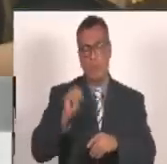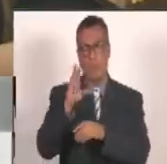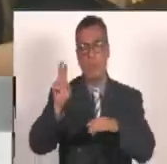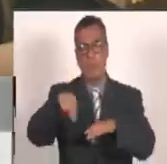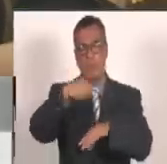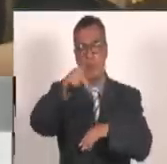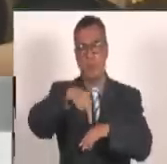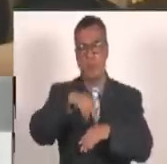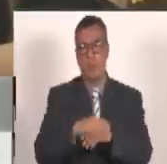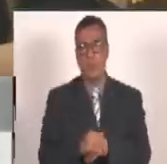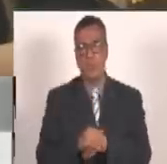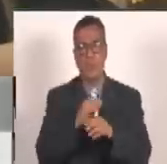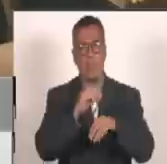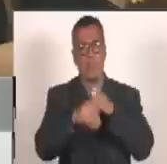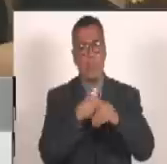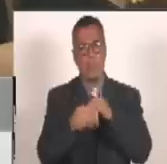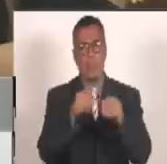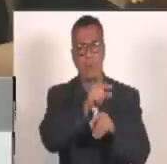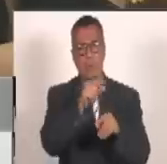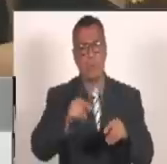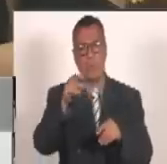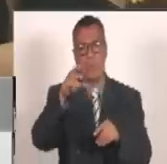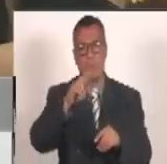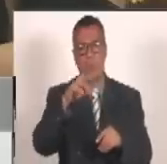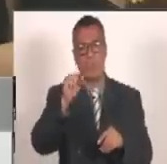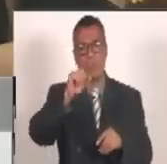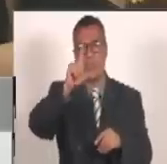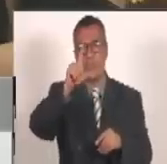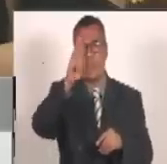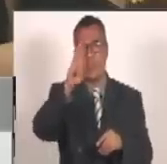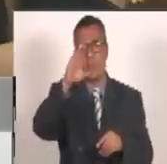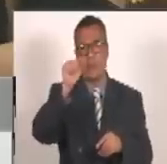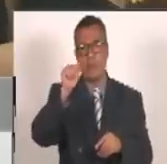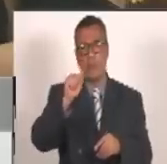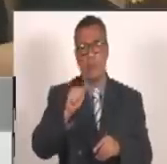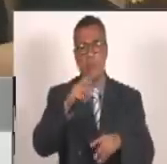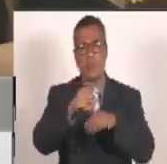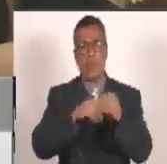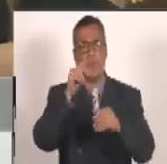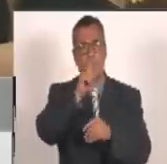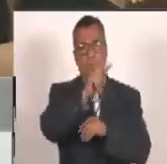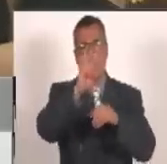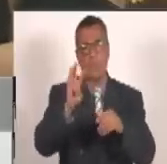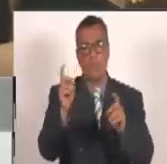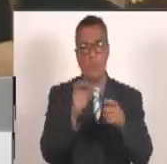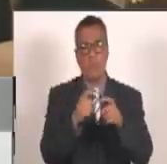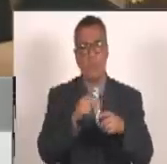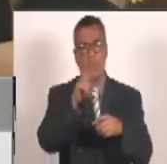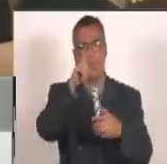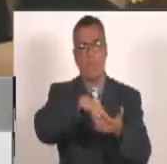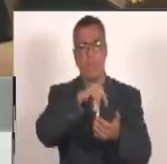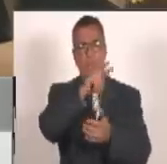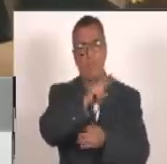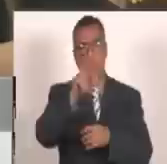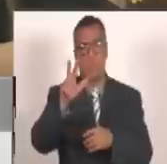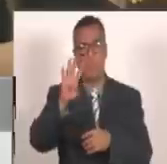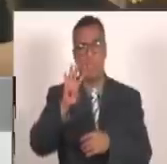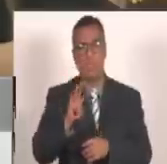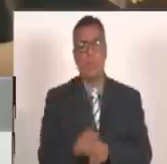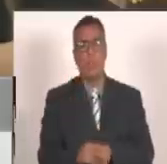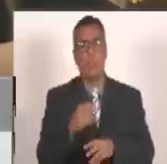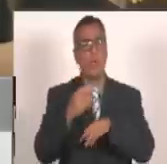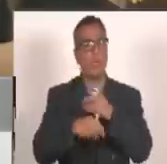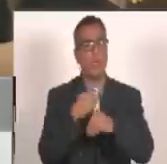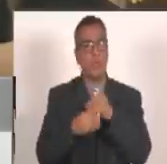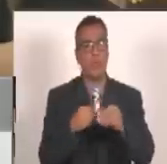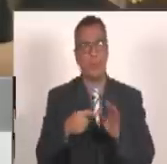Asamblea Nacional, suscrita por la ciudadana Rosalba Gil Pacheco, de fecha 24 de agosto de 2023,